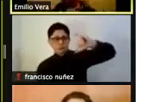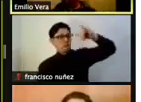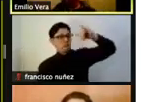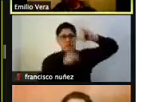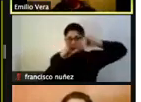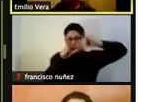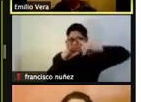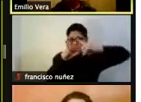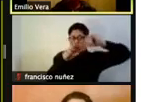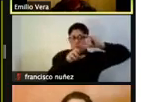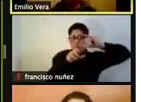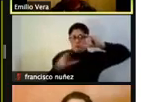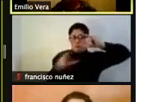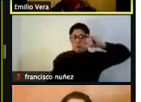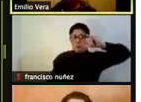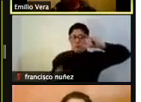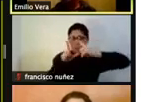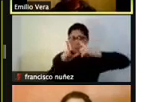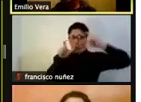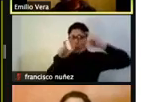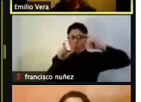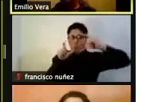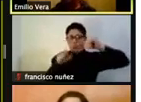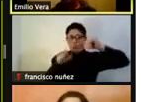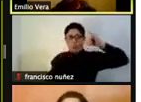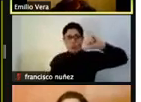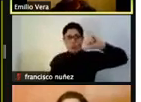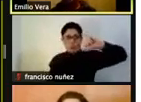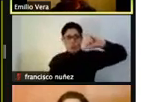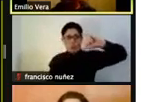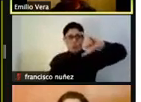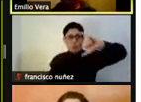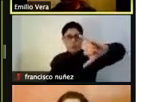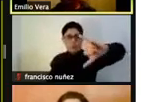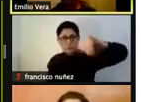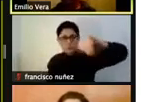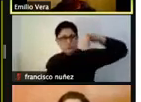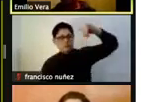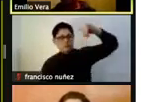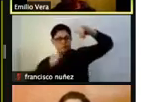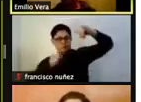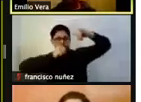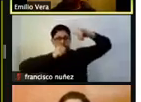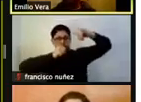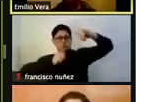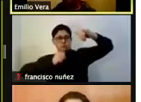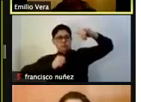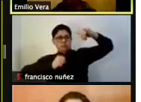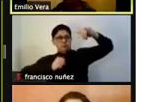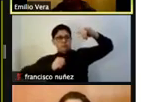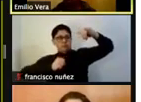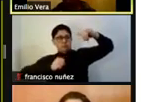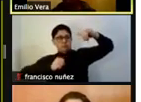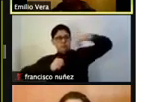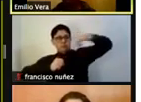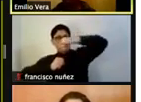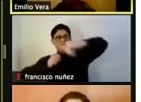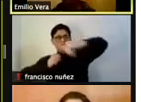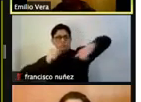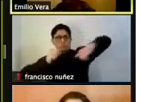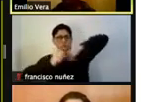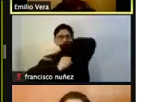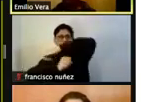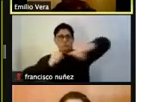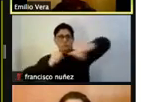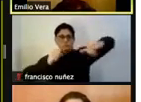topografías de alta resolución también sobre los continentes. Que es un poco